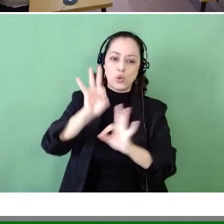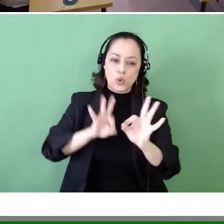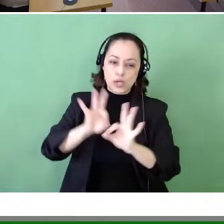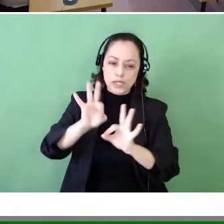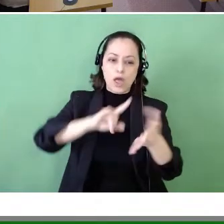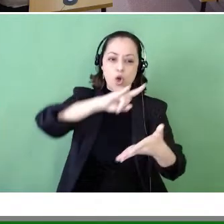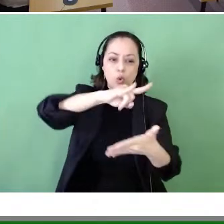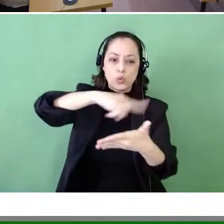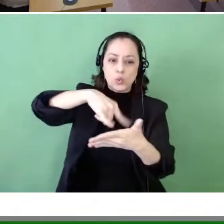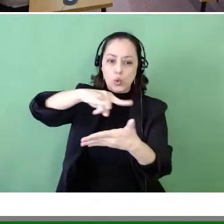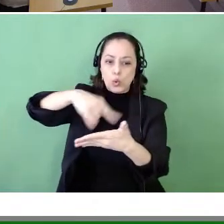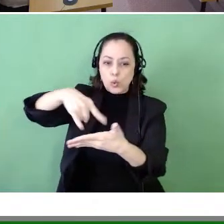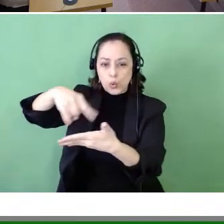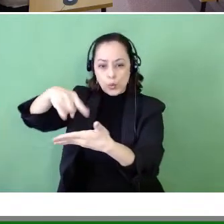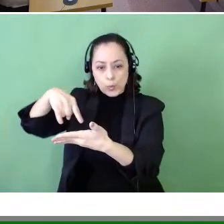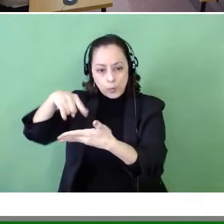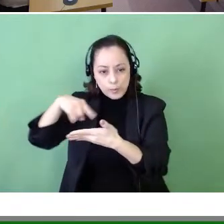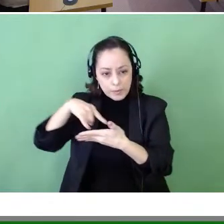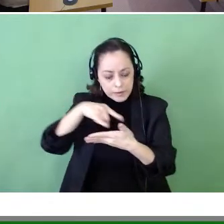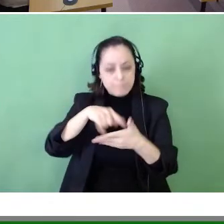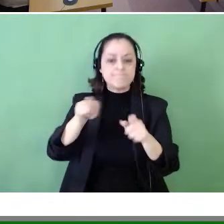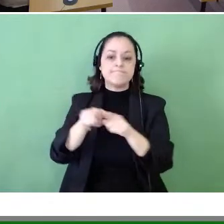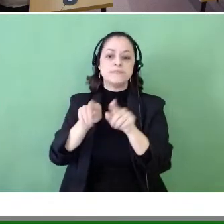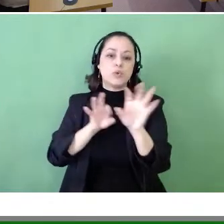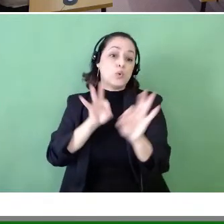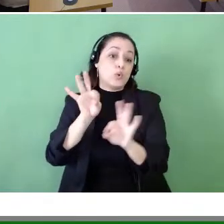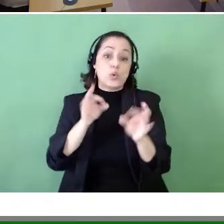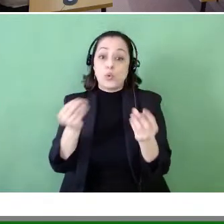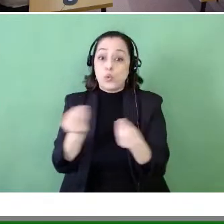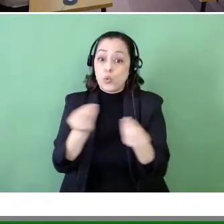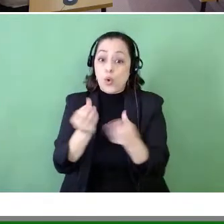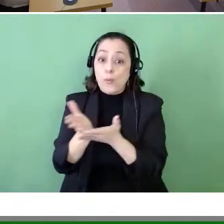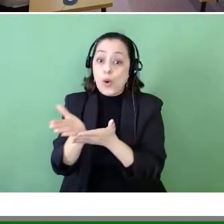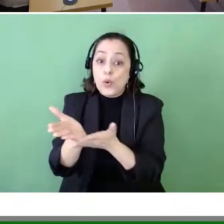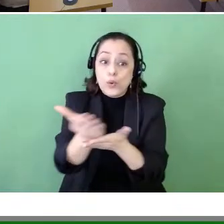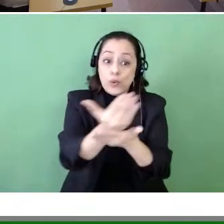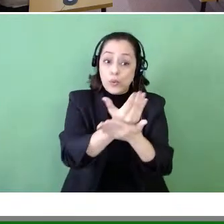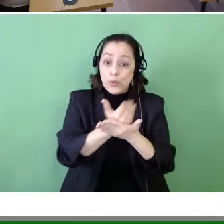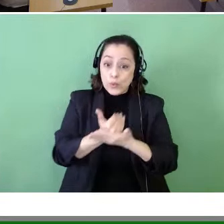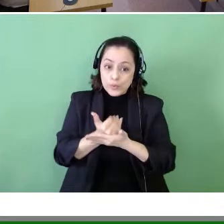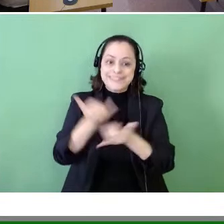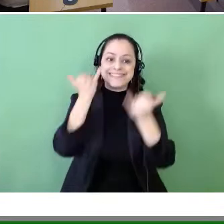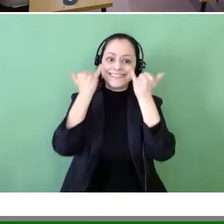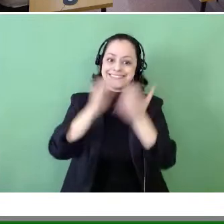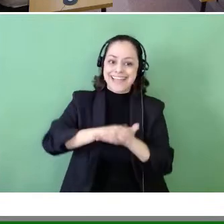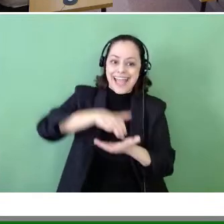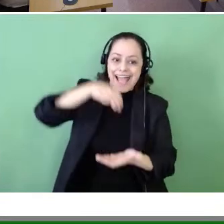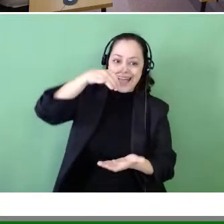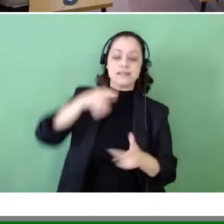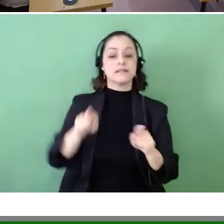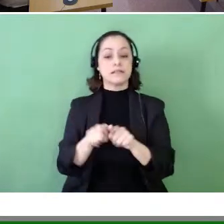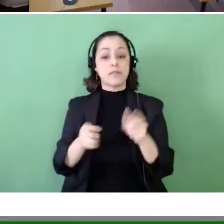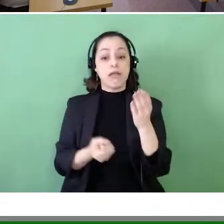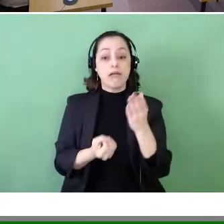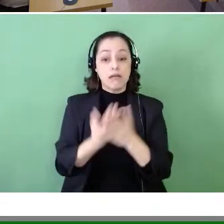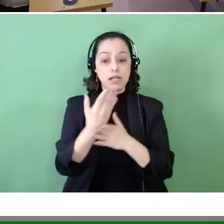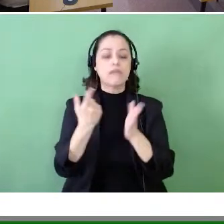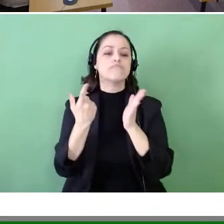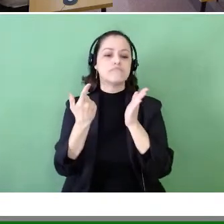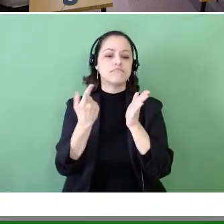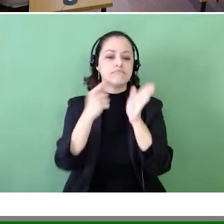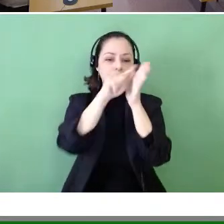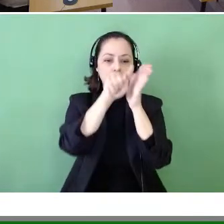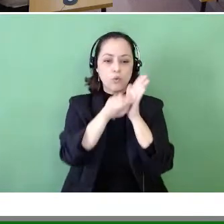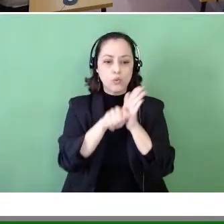documentaciones, organizar cómo vamos a coger los datos, elaboramos un cuestionario y aplicamos una